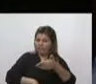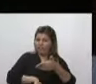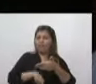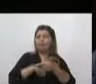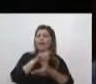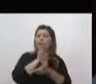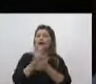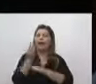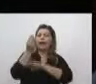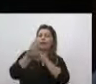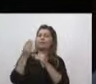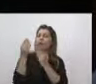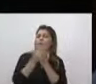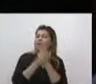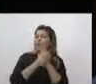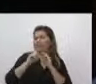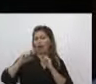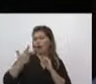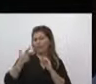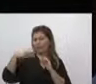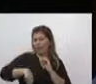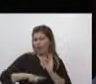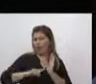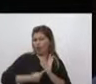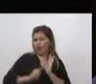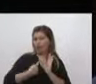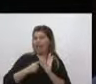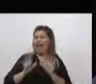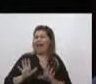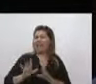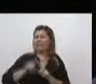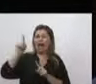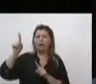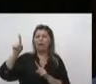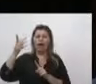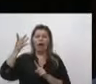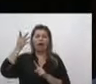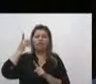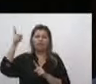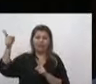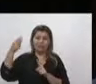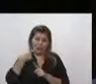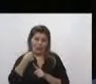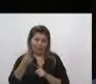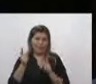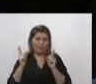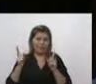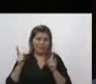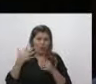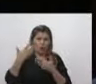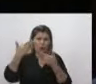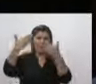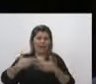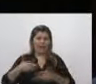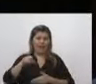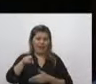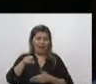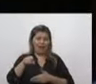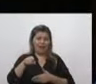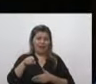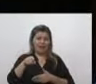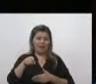Por lo cual, es decir, Milei tiene una concepción fuerte de lo que es el ejercicio del poder. Hay que preguntarse si va a aplicar, digamos,